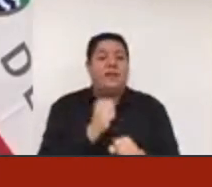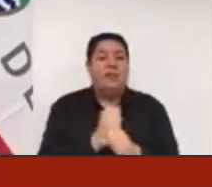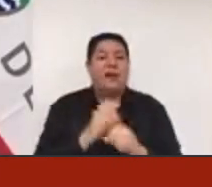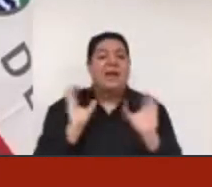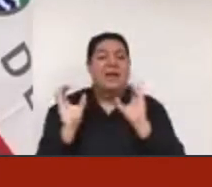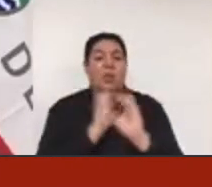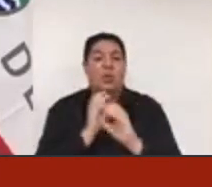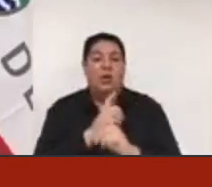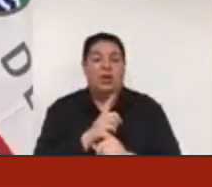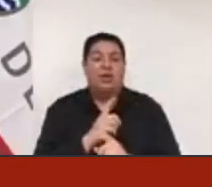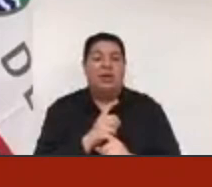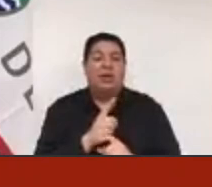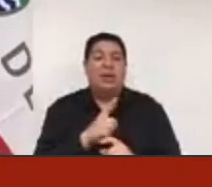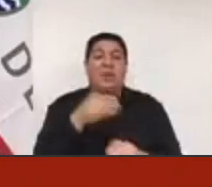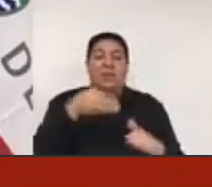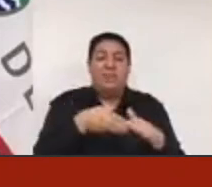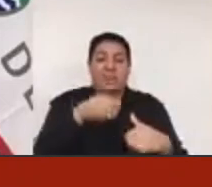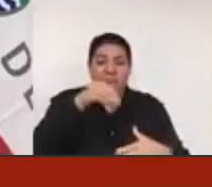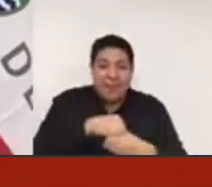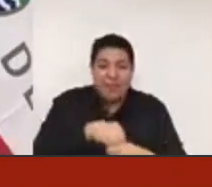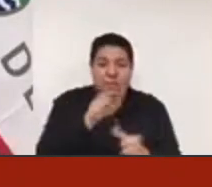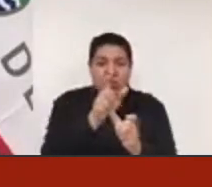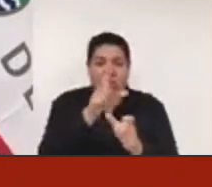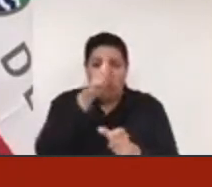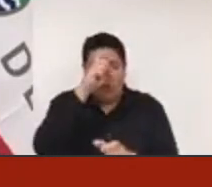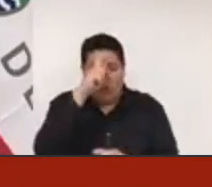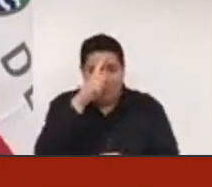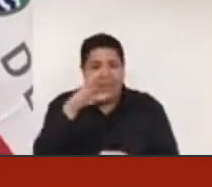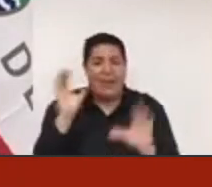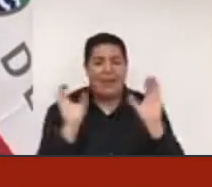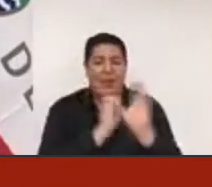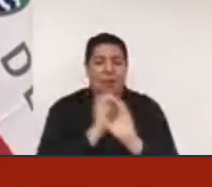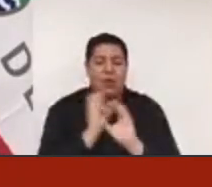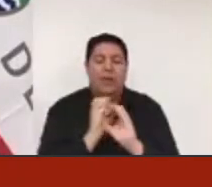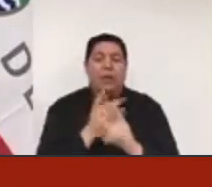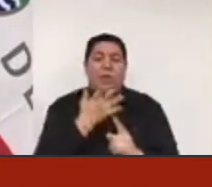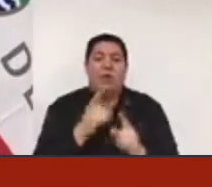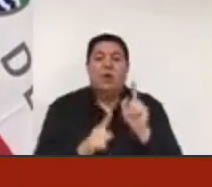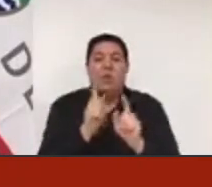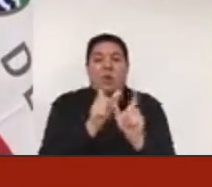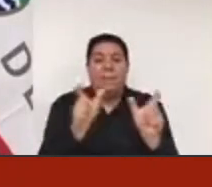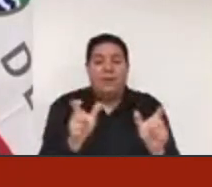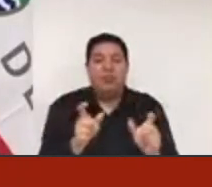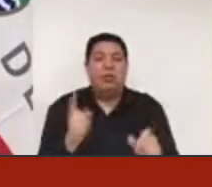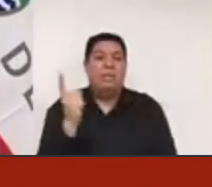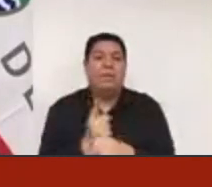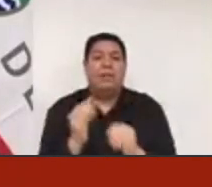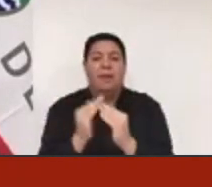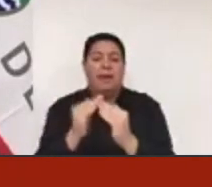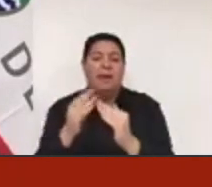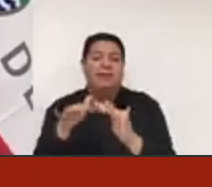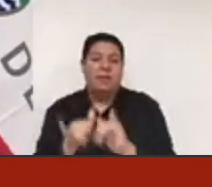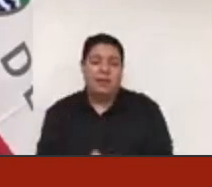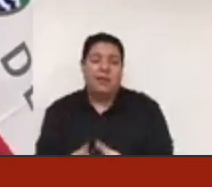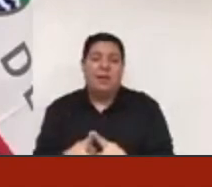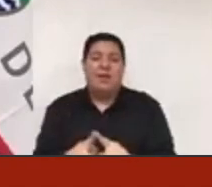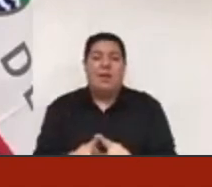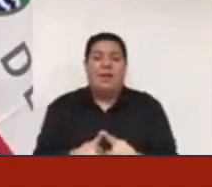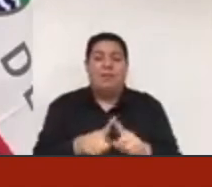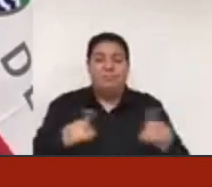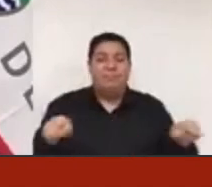varios contactos y varios contactos dentro del hospital de cauquenes por lo que varias personas van a quedar en cuarentena en el hospital